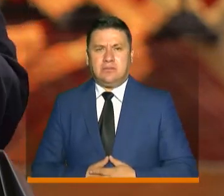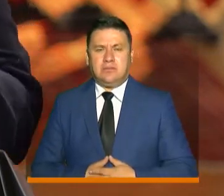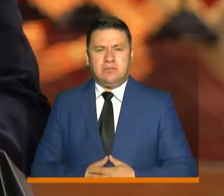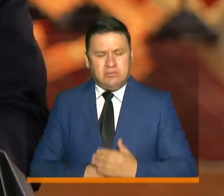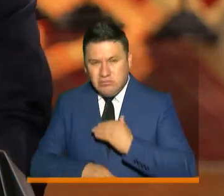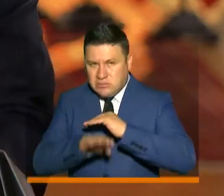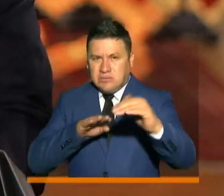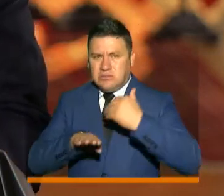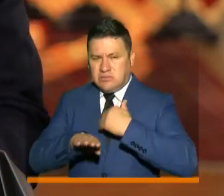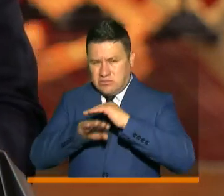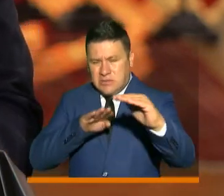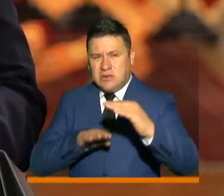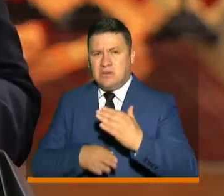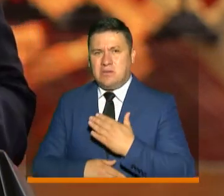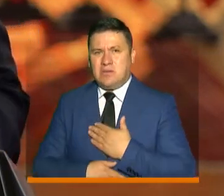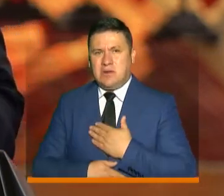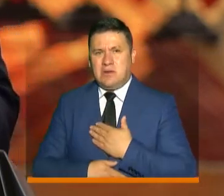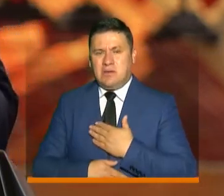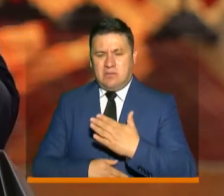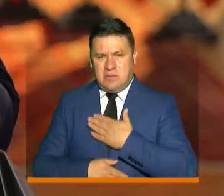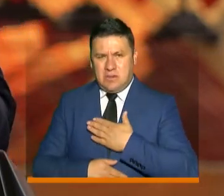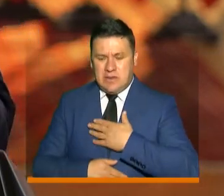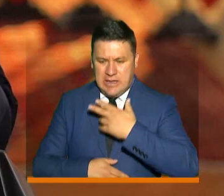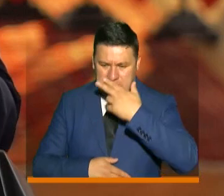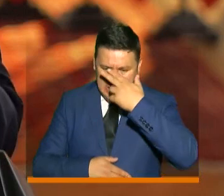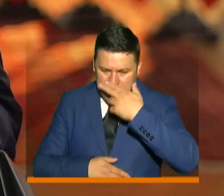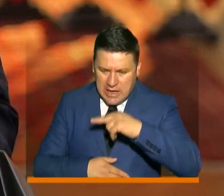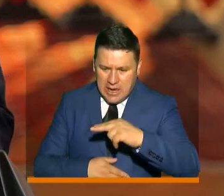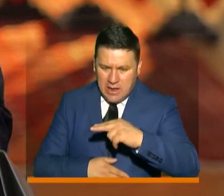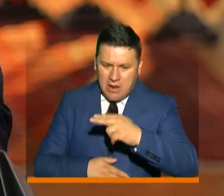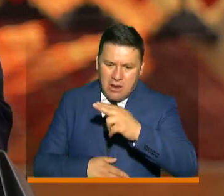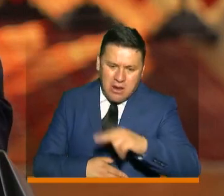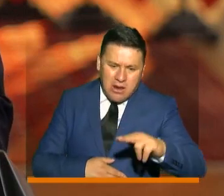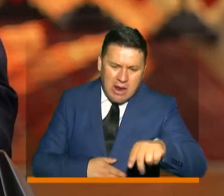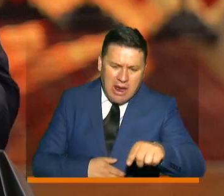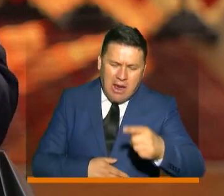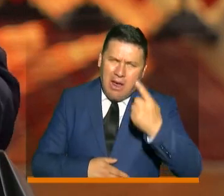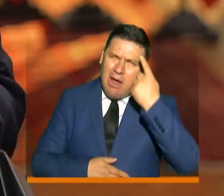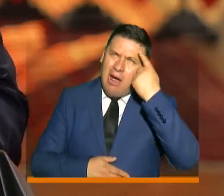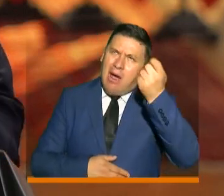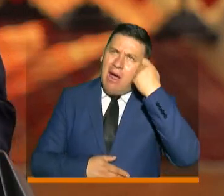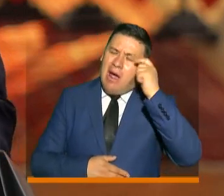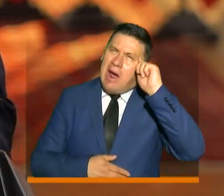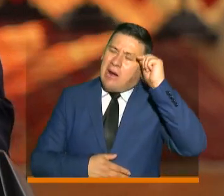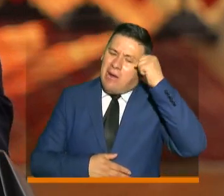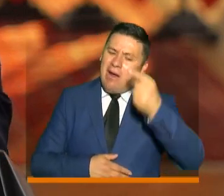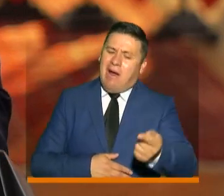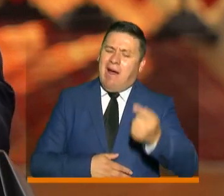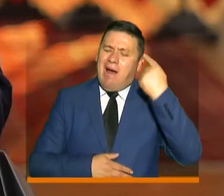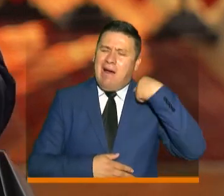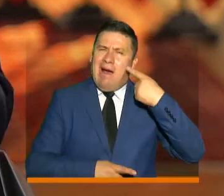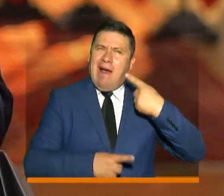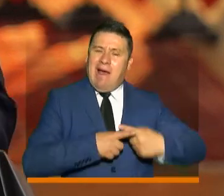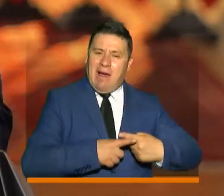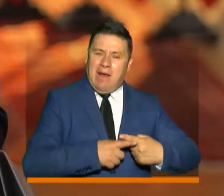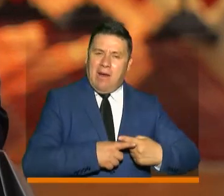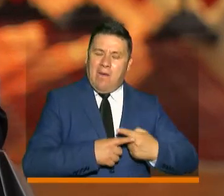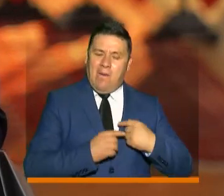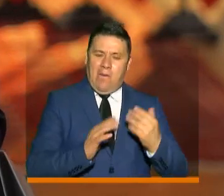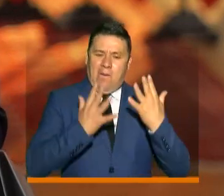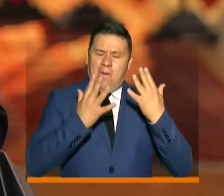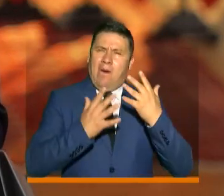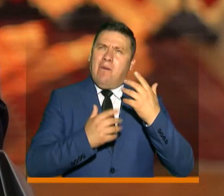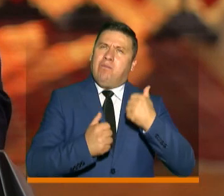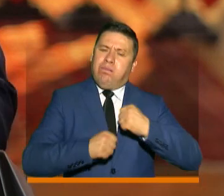los invito a que cuando nuestros hijos y nietos nos recuerden y la historia nos juzgue resalte que